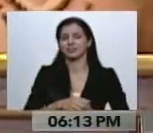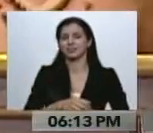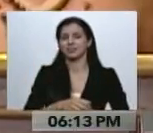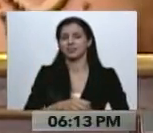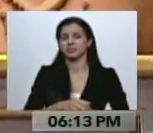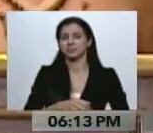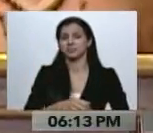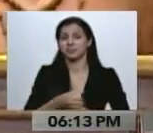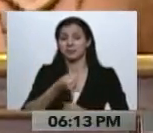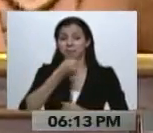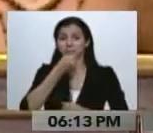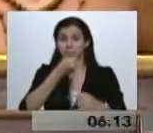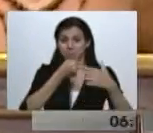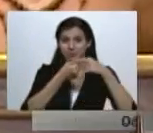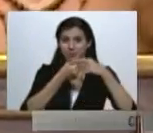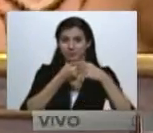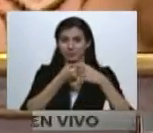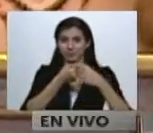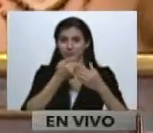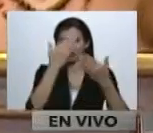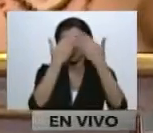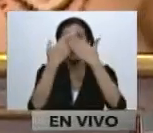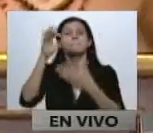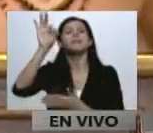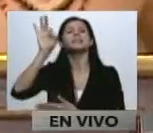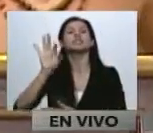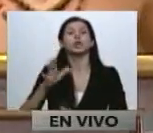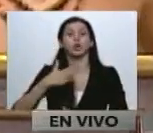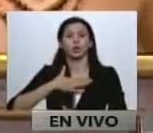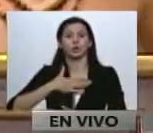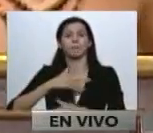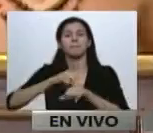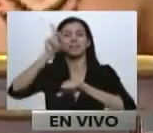que un micrófono frente a un pastor pentecostal.